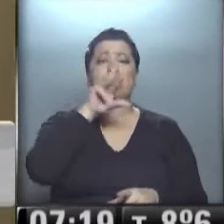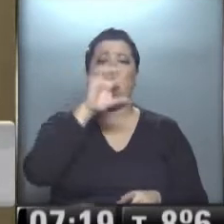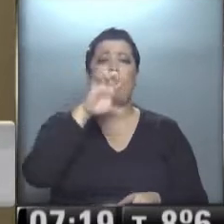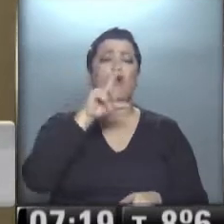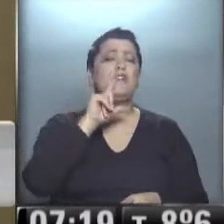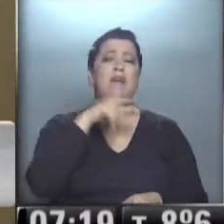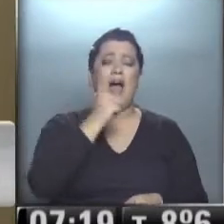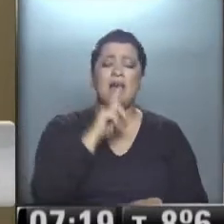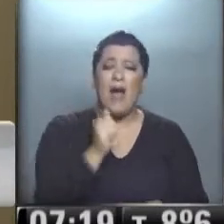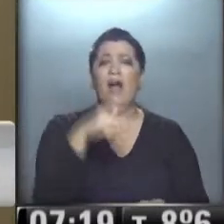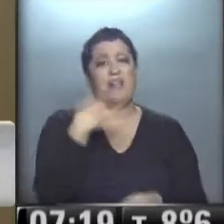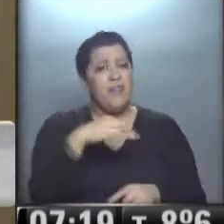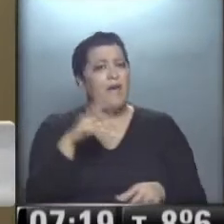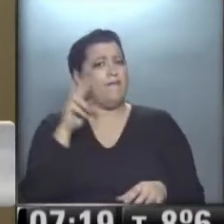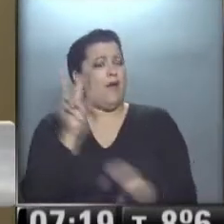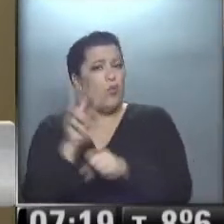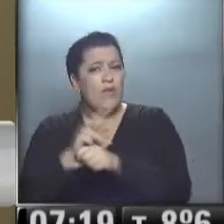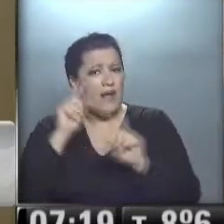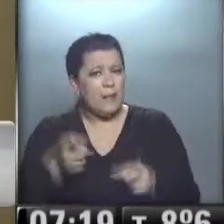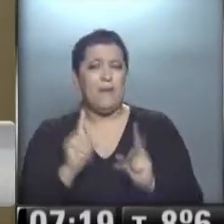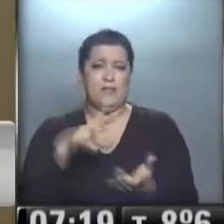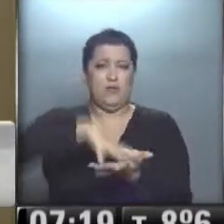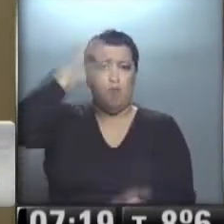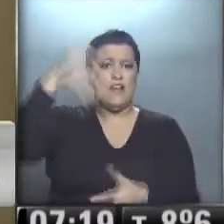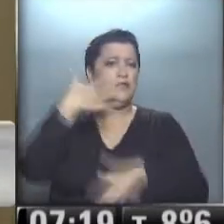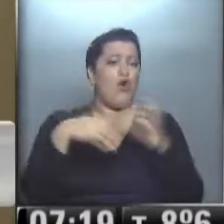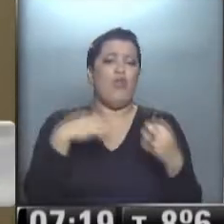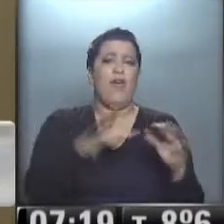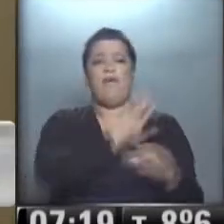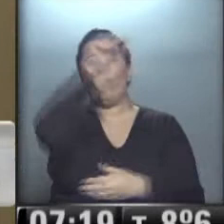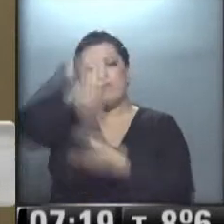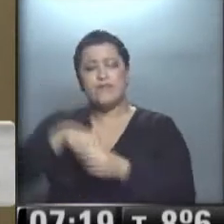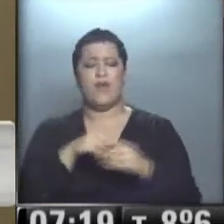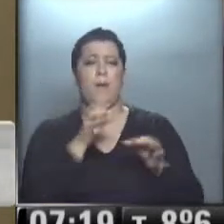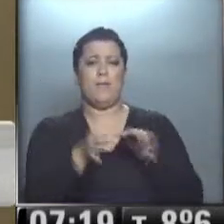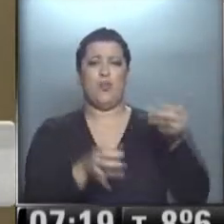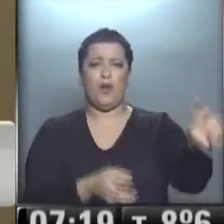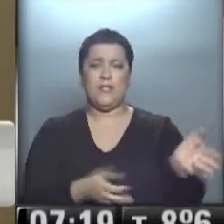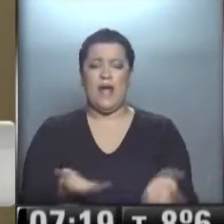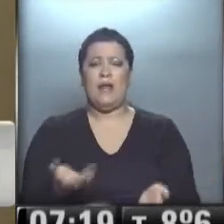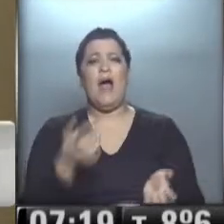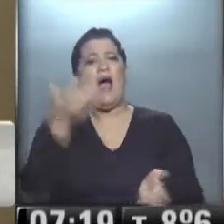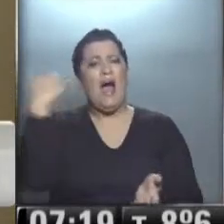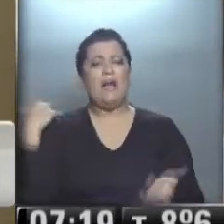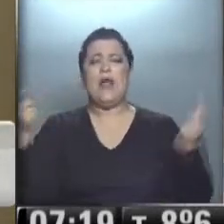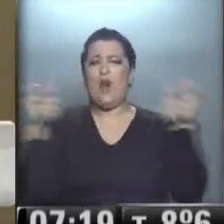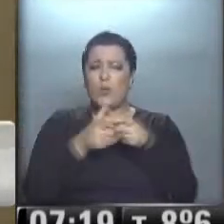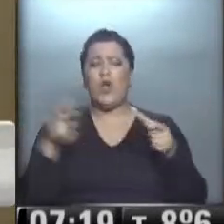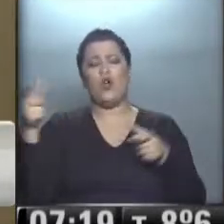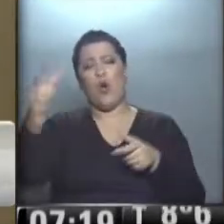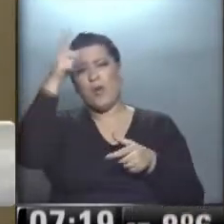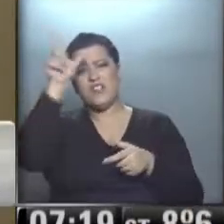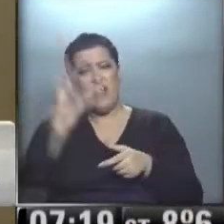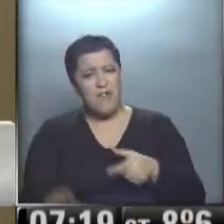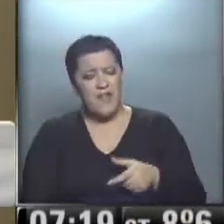en el territorio cuando se cometen delitos como los desmanes que vimos que sucedieron en el Obelisco el día domingo. Estaban citados a una reunión con la Policía Federal, eso